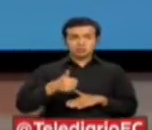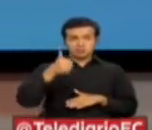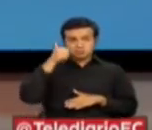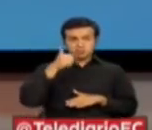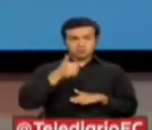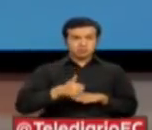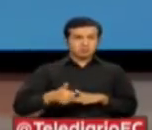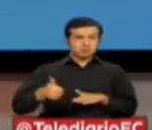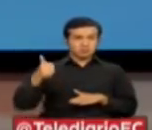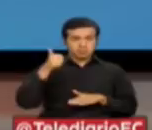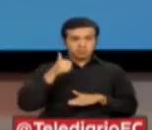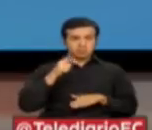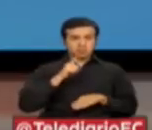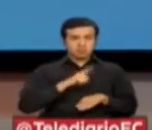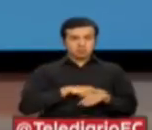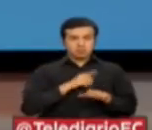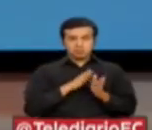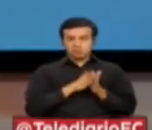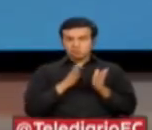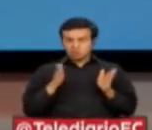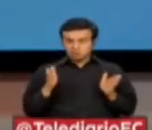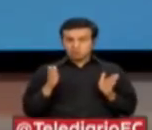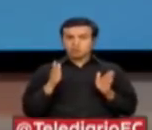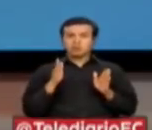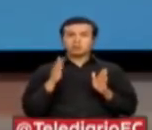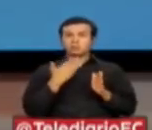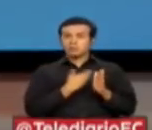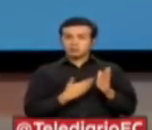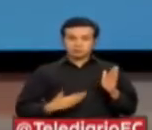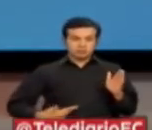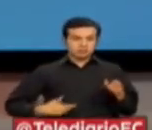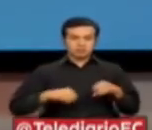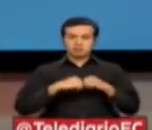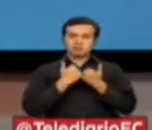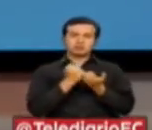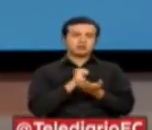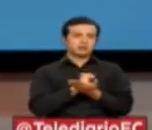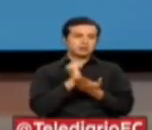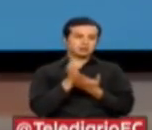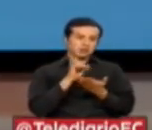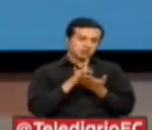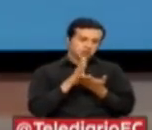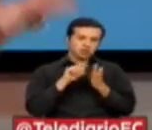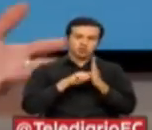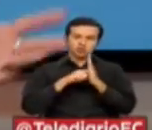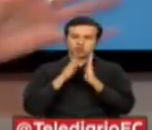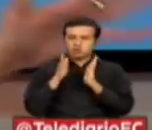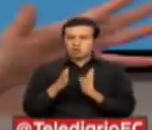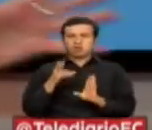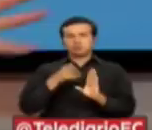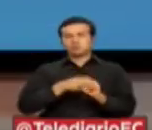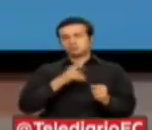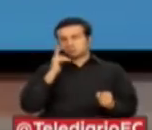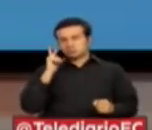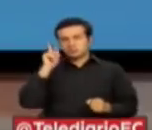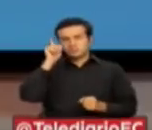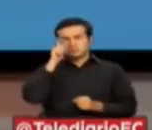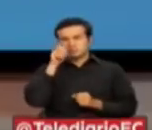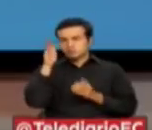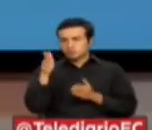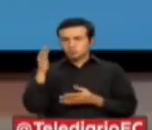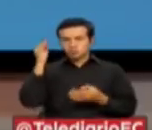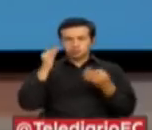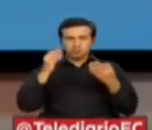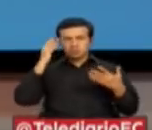autoridades en muy corto periodo, destitución del presidente de la Asamblea, salida del Contralor, el fiscal en probable